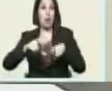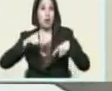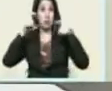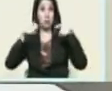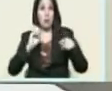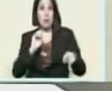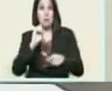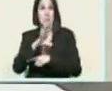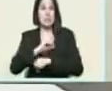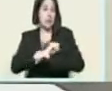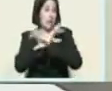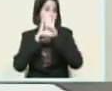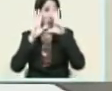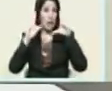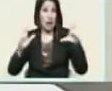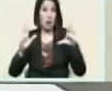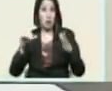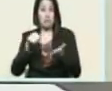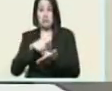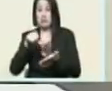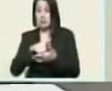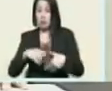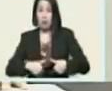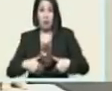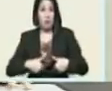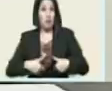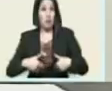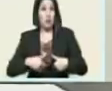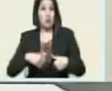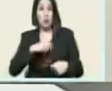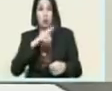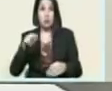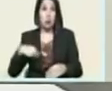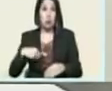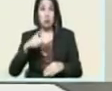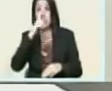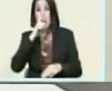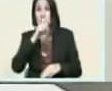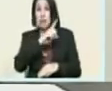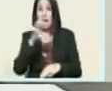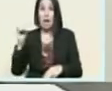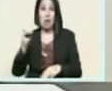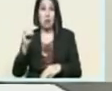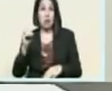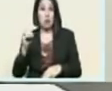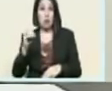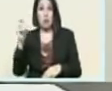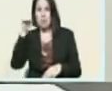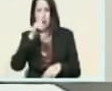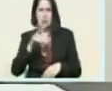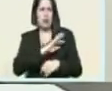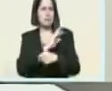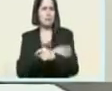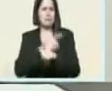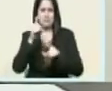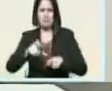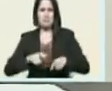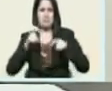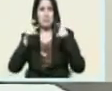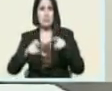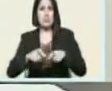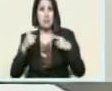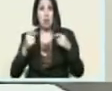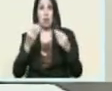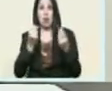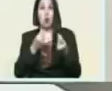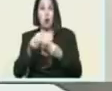es un mensaje claro. Ahí está el centro del esfuerzo nuestro para los próximos 100 años. Venezuela potencia agrícola, Venezuela